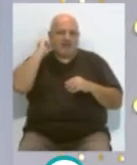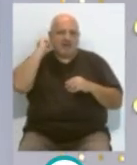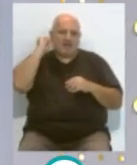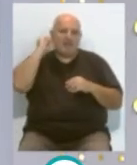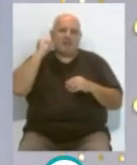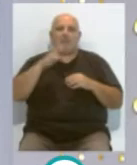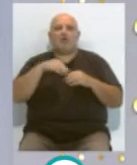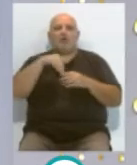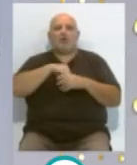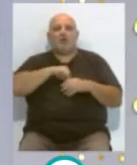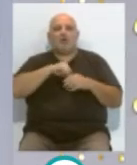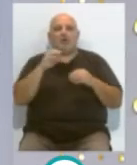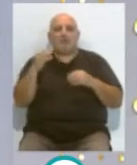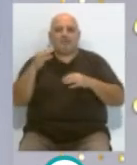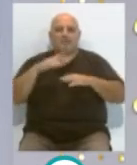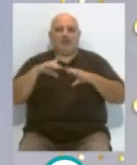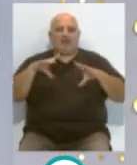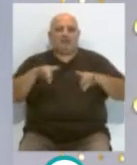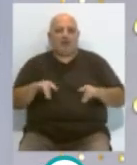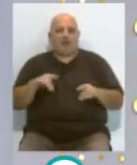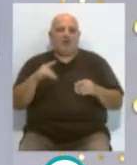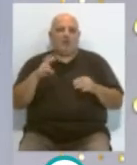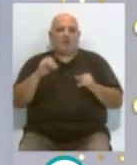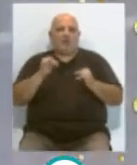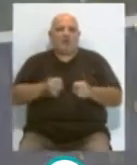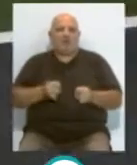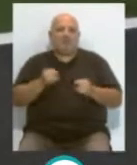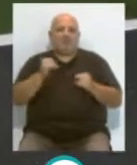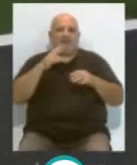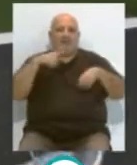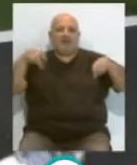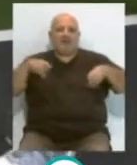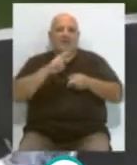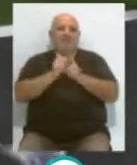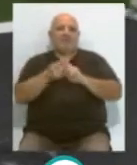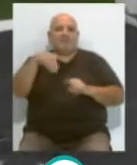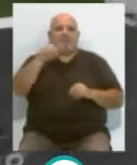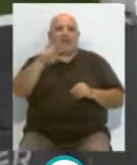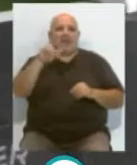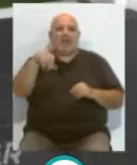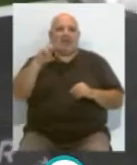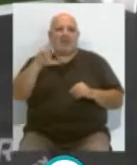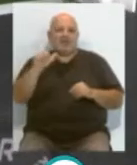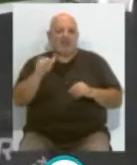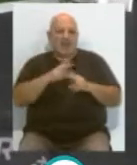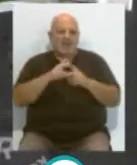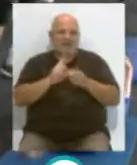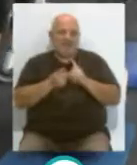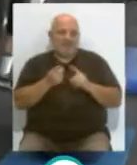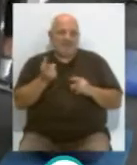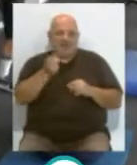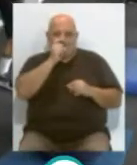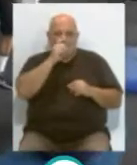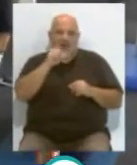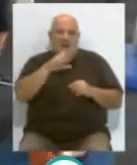Club de Fútbol, por pisar el nuevo Mirandilla, que ha cambiado ya también de nombre, y nada, con muchas ganas de ver cómo son